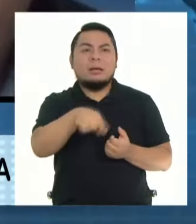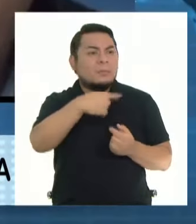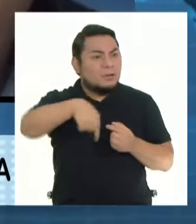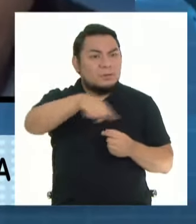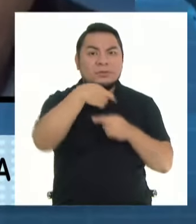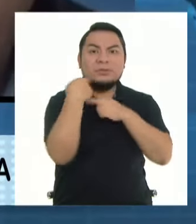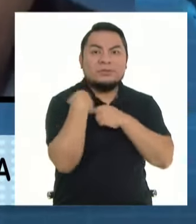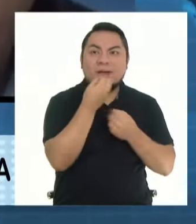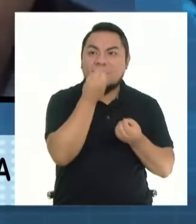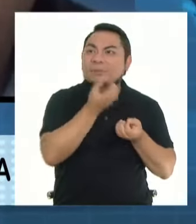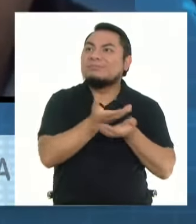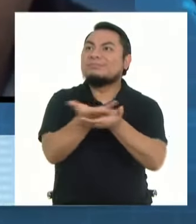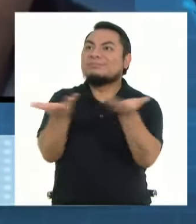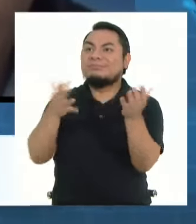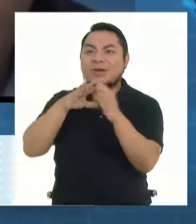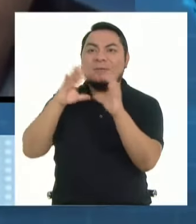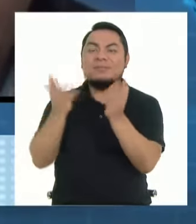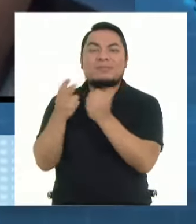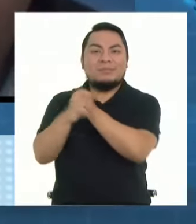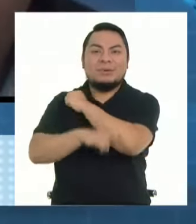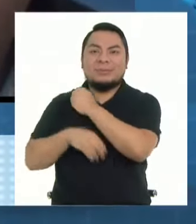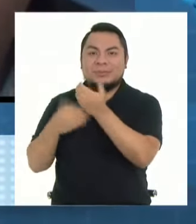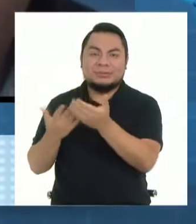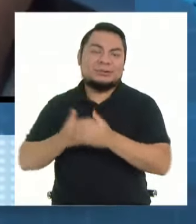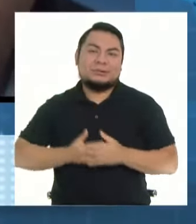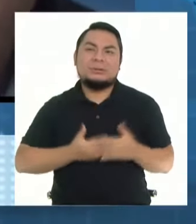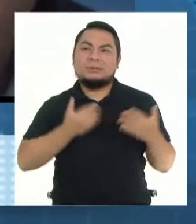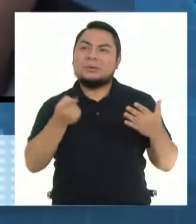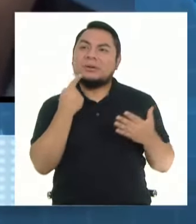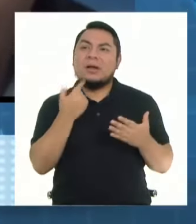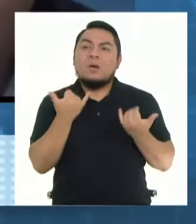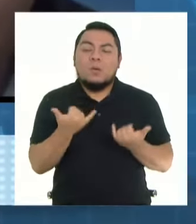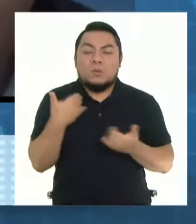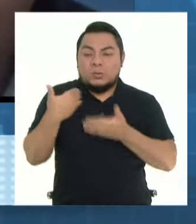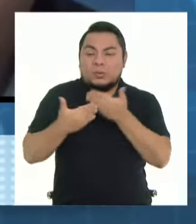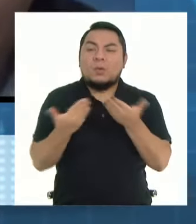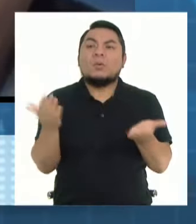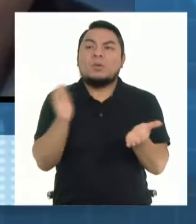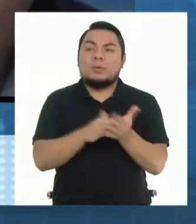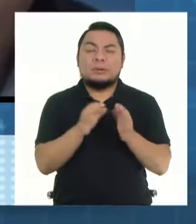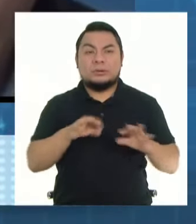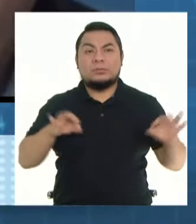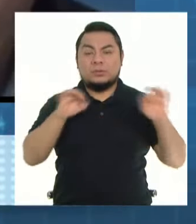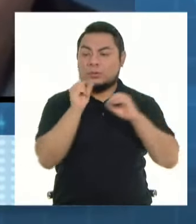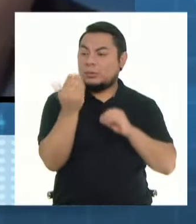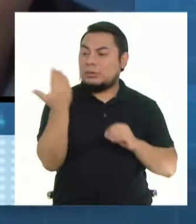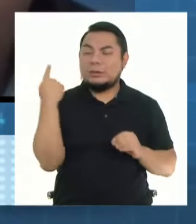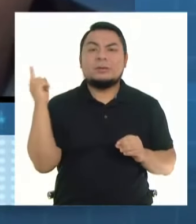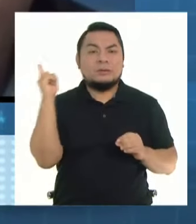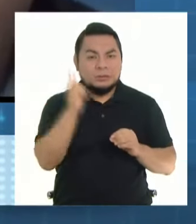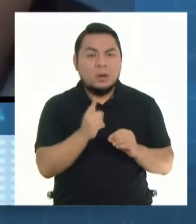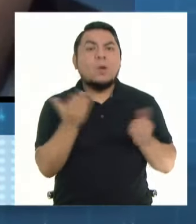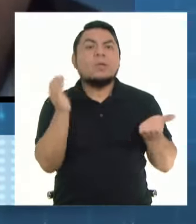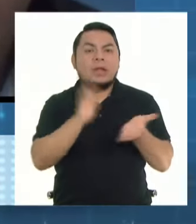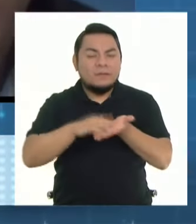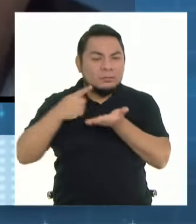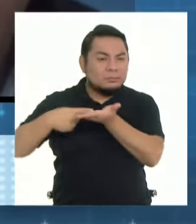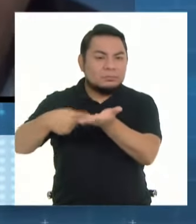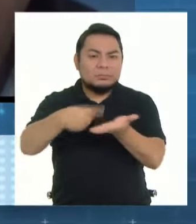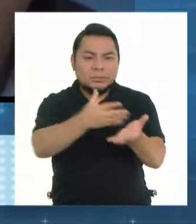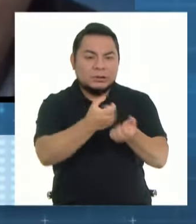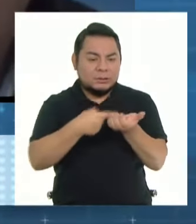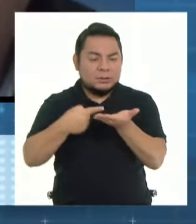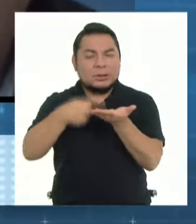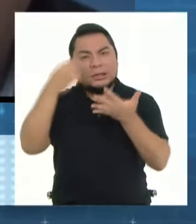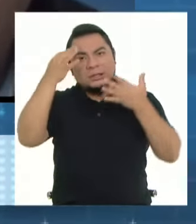el día de ayer, 3 de octubre, en un proceso nuevamente histórico, están naciendo la